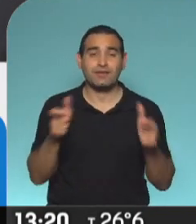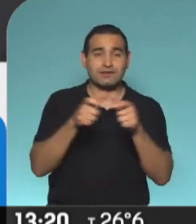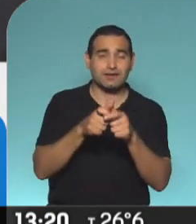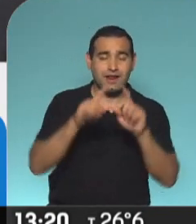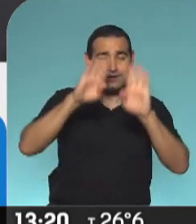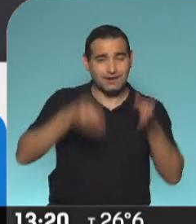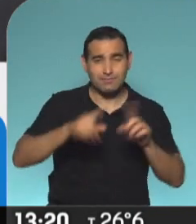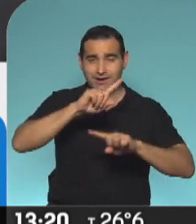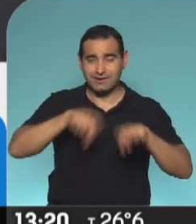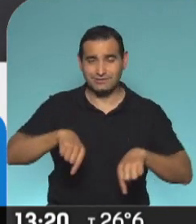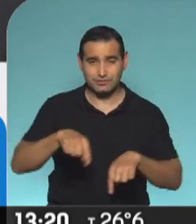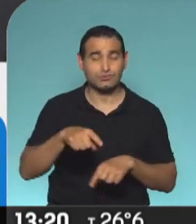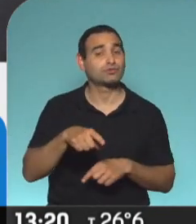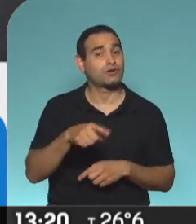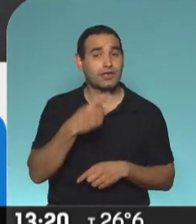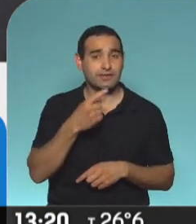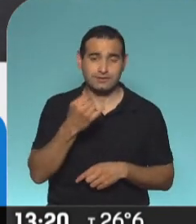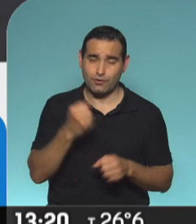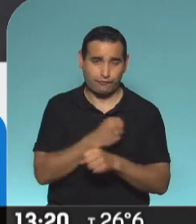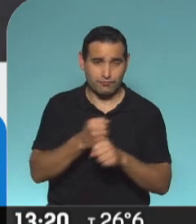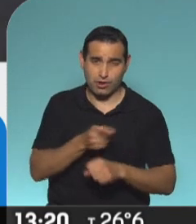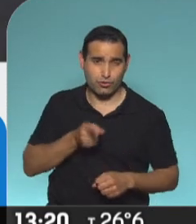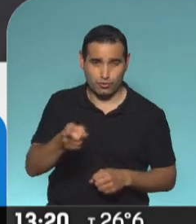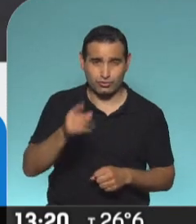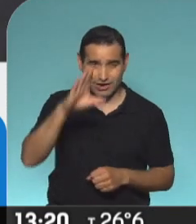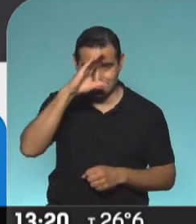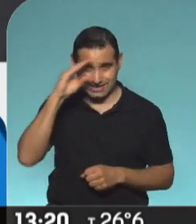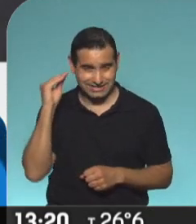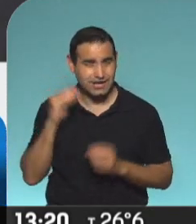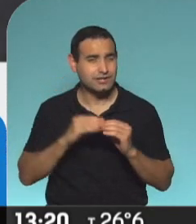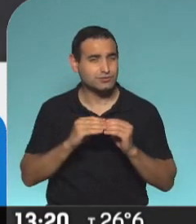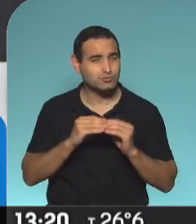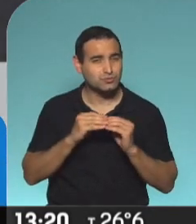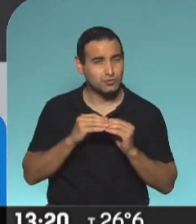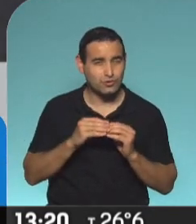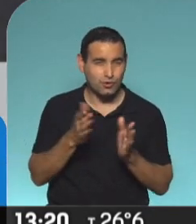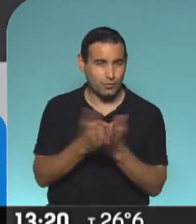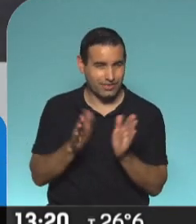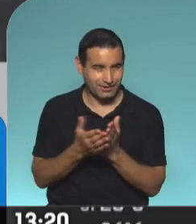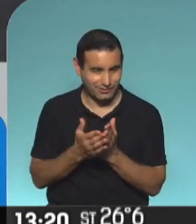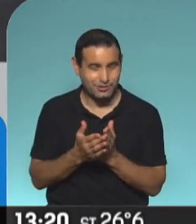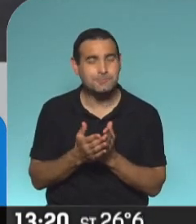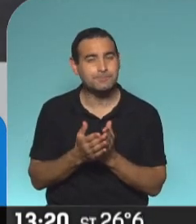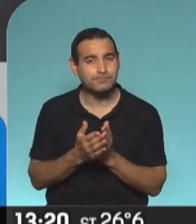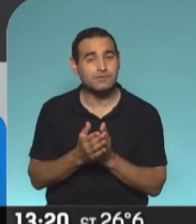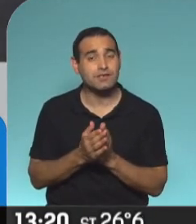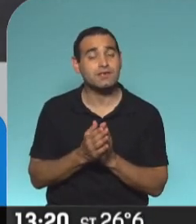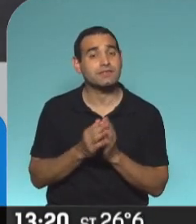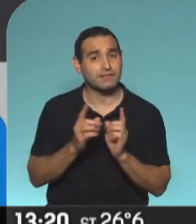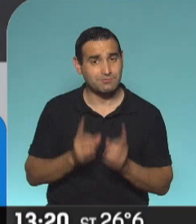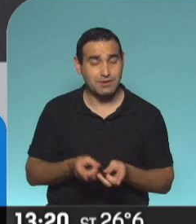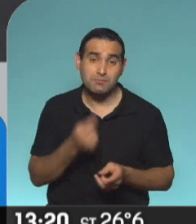el procesamiento contra la vicepresidenta Cristina Fernández de Kirchner en una causa derivada de la de los cuadernos y en este mismo